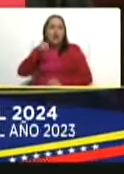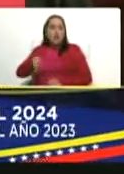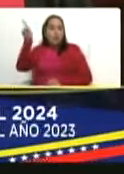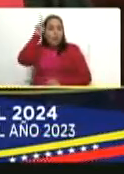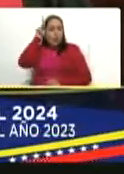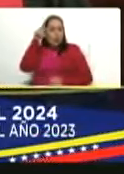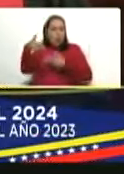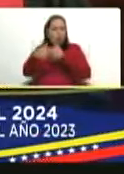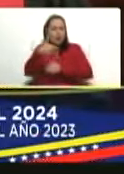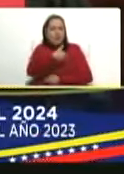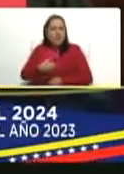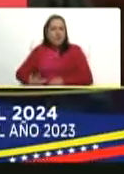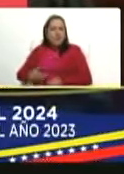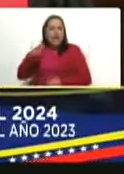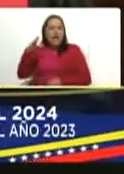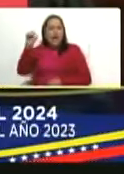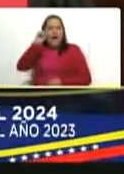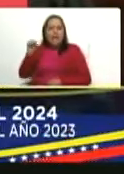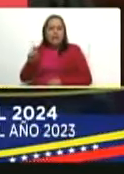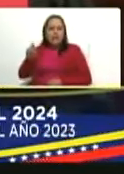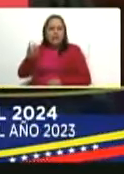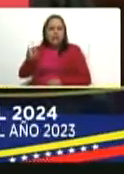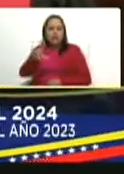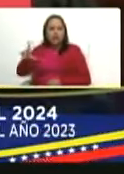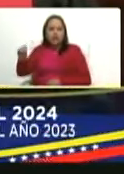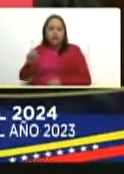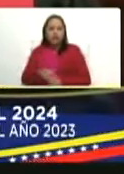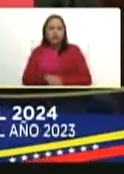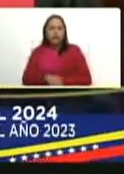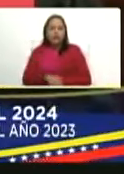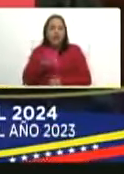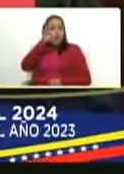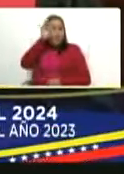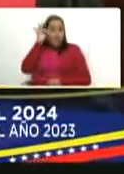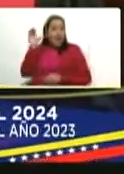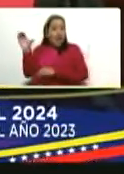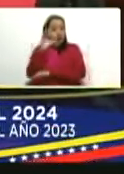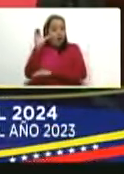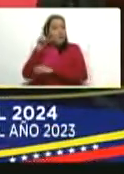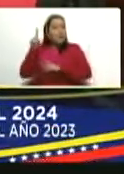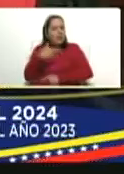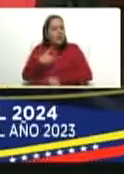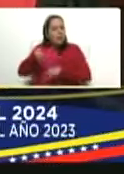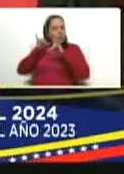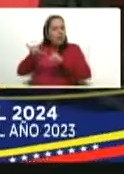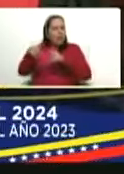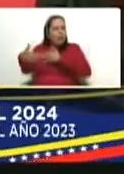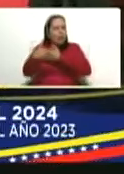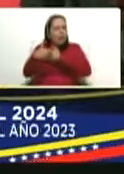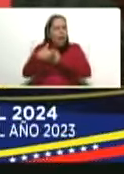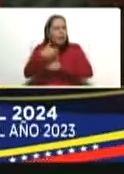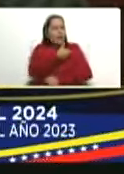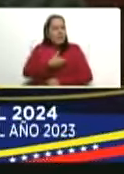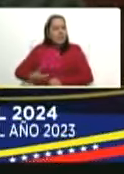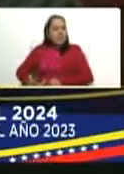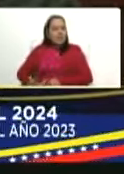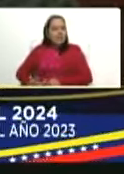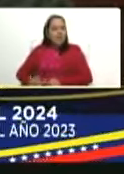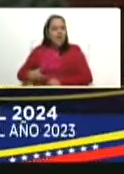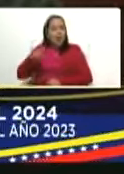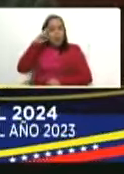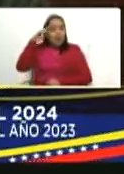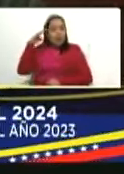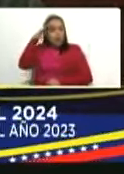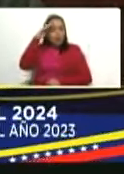Castillo. La Fiscalía colombiana lo está intentando contra el presidente Gustavo Petro